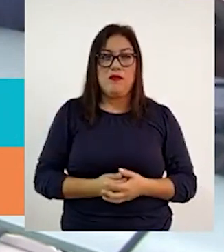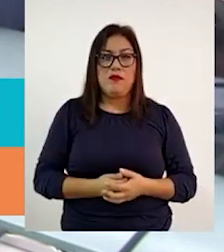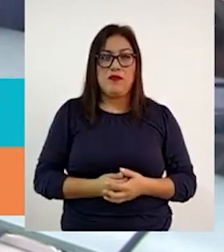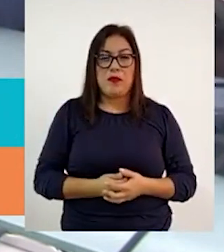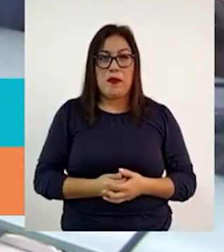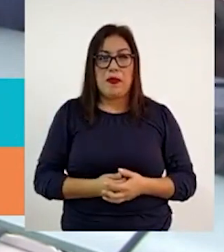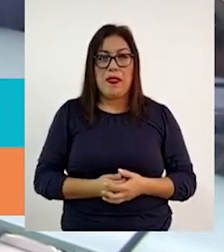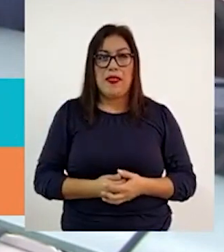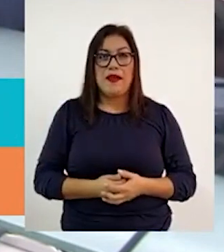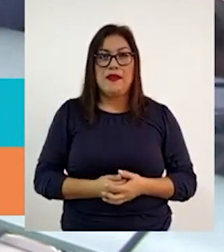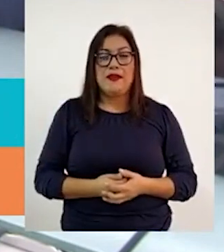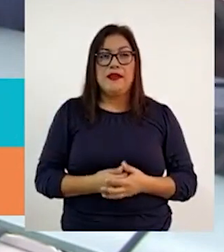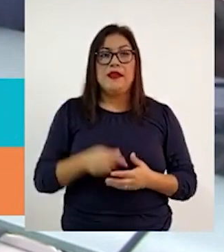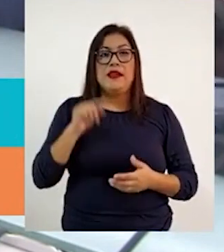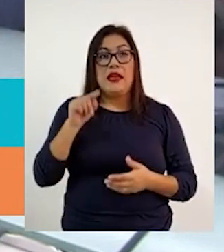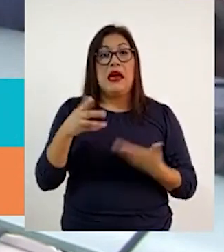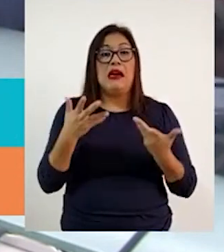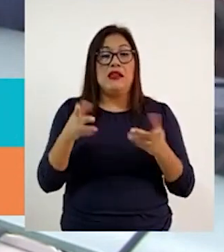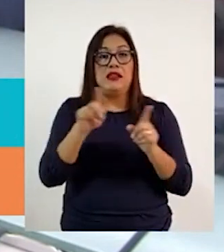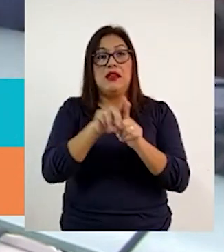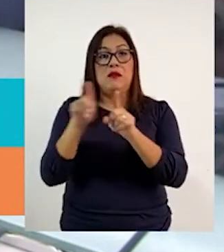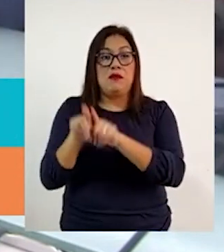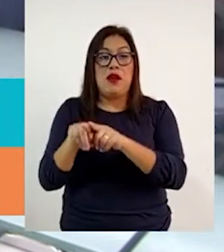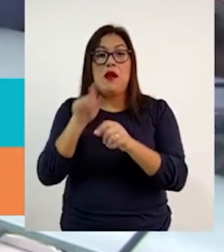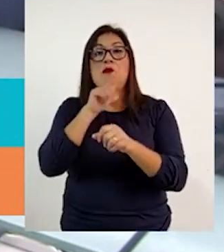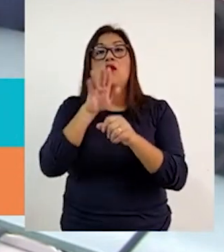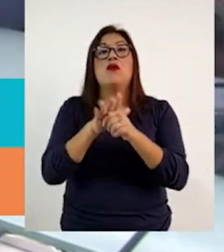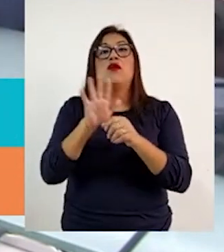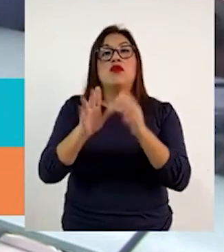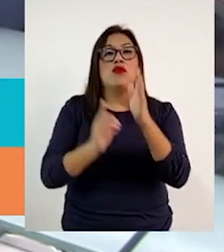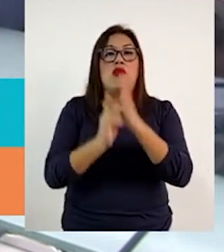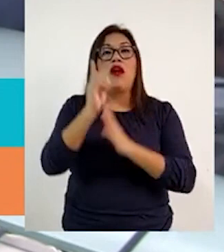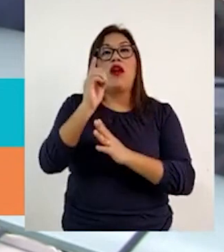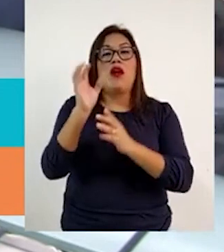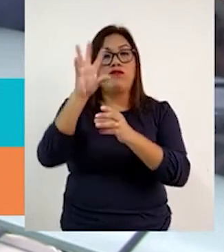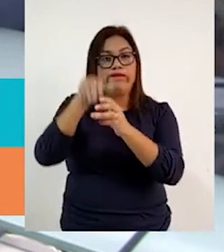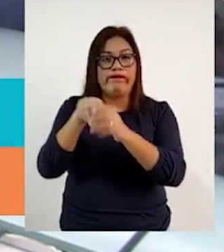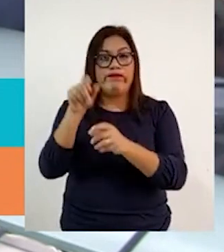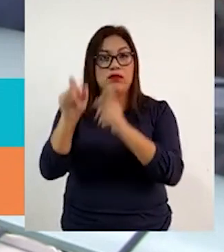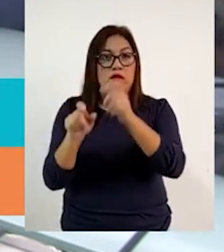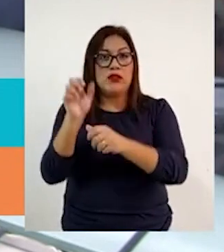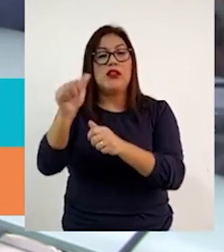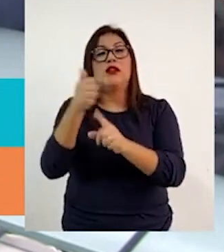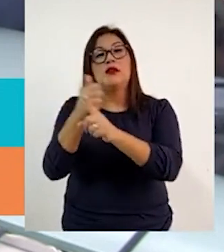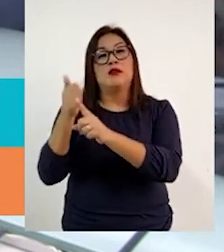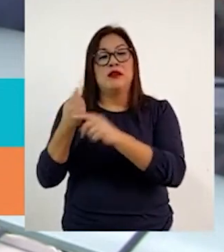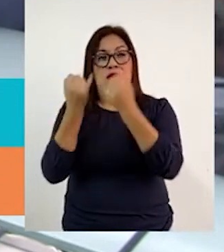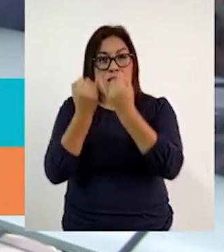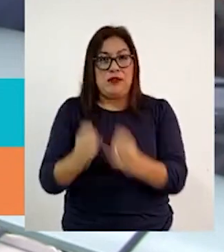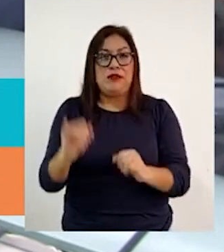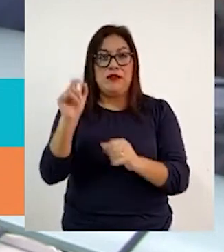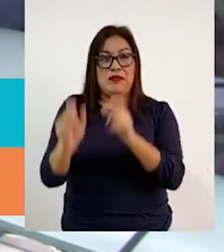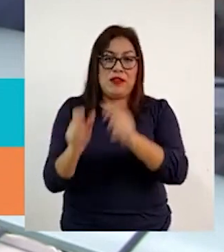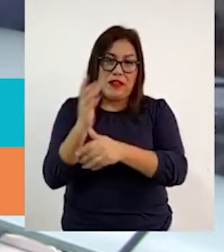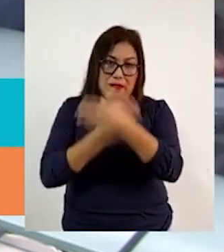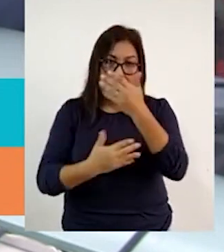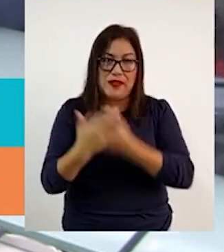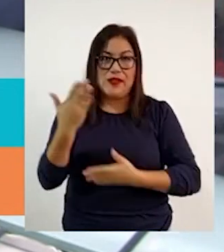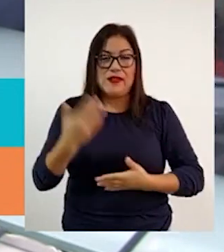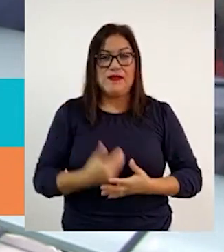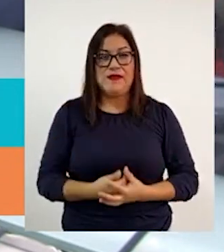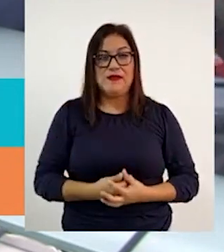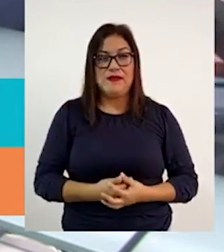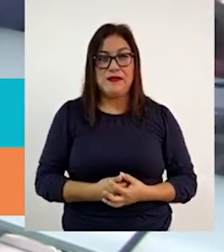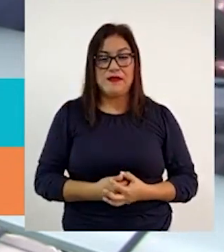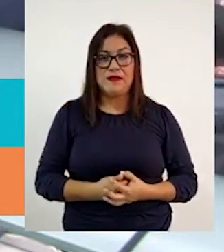que se ha precisado, así como garantizar el desarrollo integral y la autonomía posible de las personas con discapacidad.